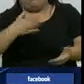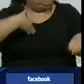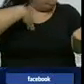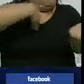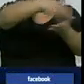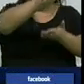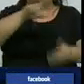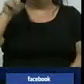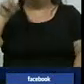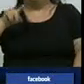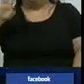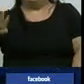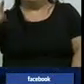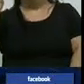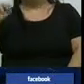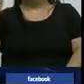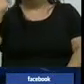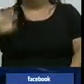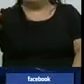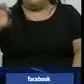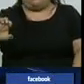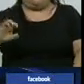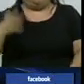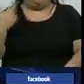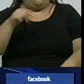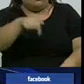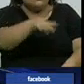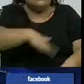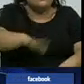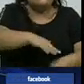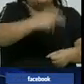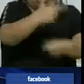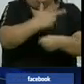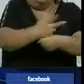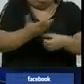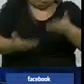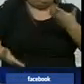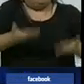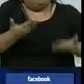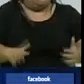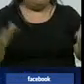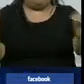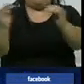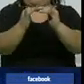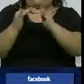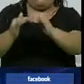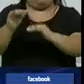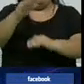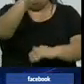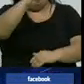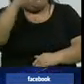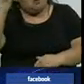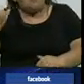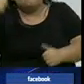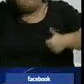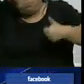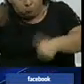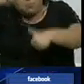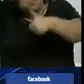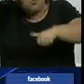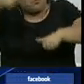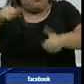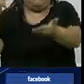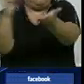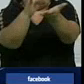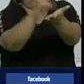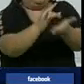embajada que se encuentra ubicada precisamente en Guatemala. Tú ya lo mencionabas, muy probablemente otros países también se estarían uniendo a esta decisión